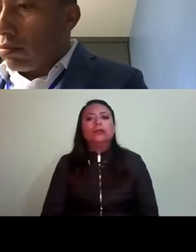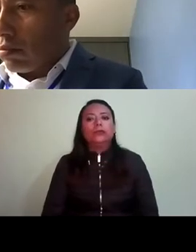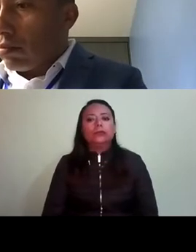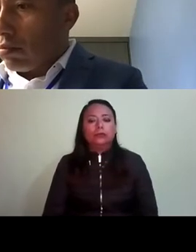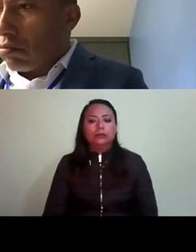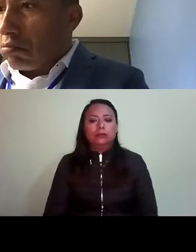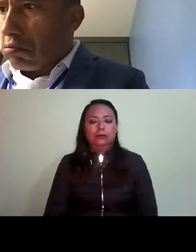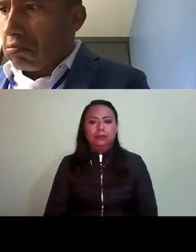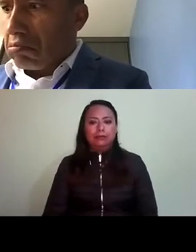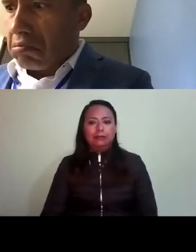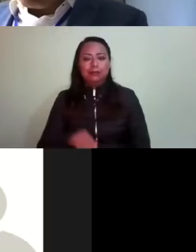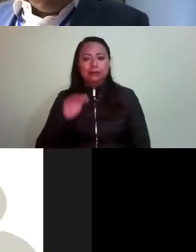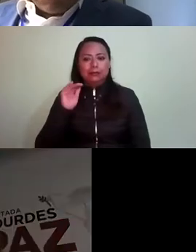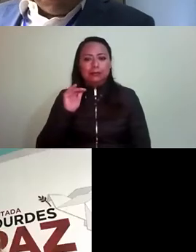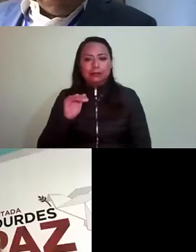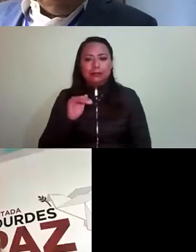Voy, diputada, tengo aquí está.